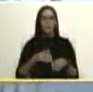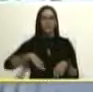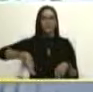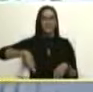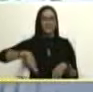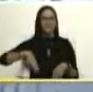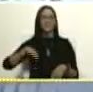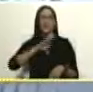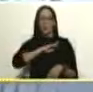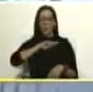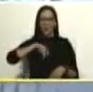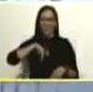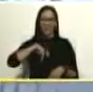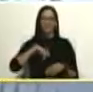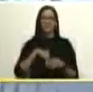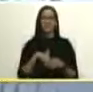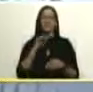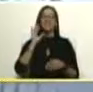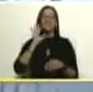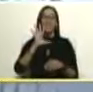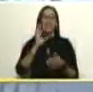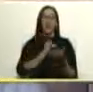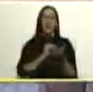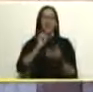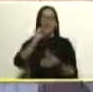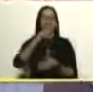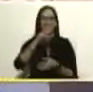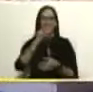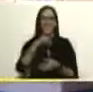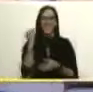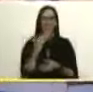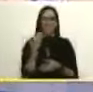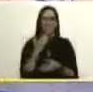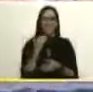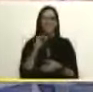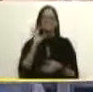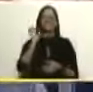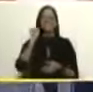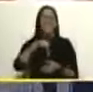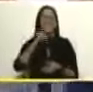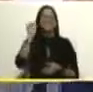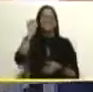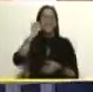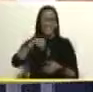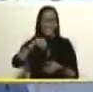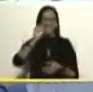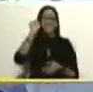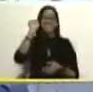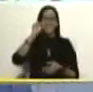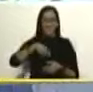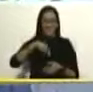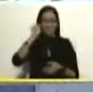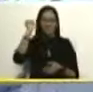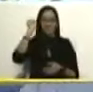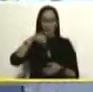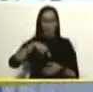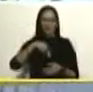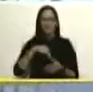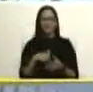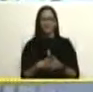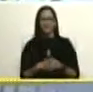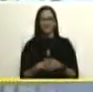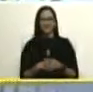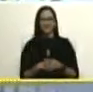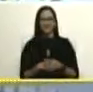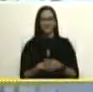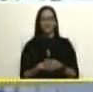es... ¡Nuestro! ¡Cinco veces! ¡Sí! ¡Sí! ¡Sí! ¡Sí! ¡Sí! ¡Sí! ¡Sí!